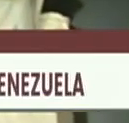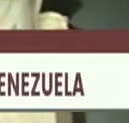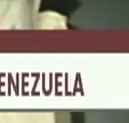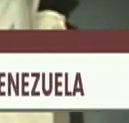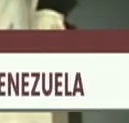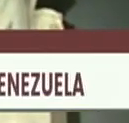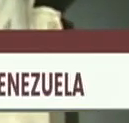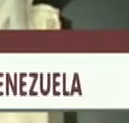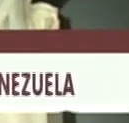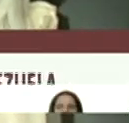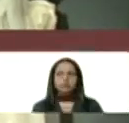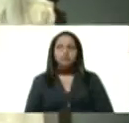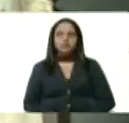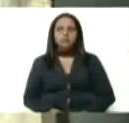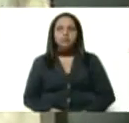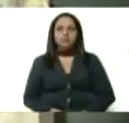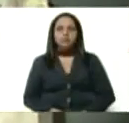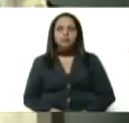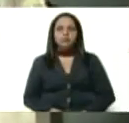Panteón Nacional.